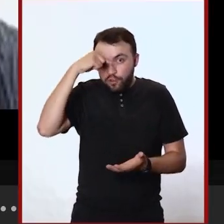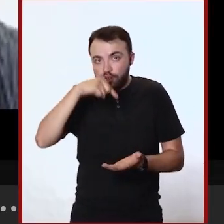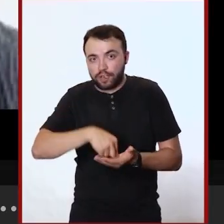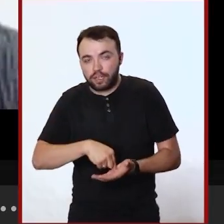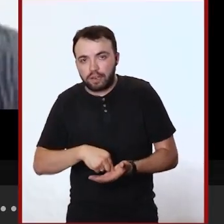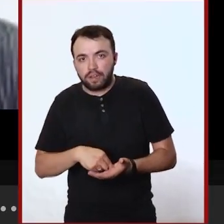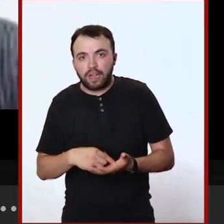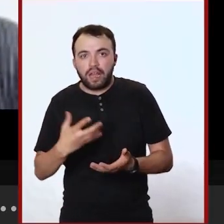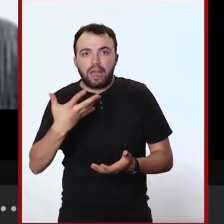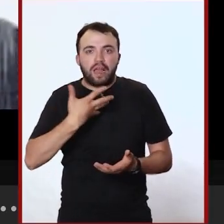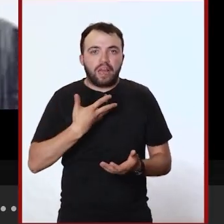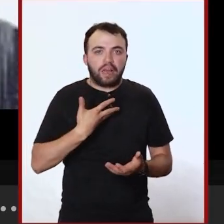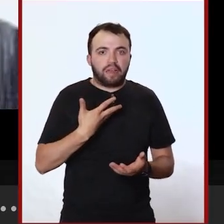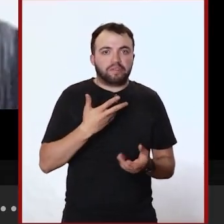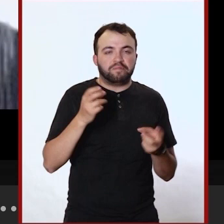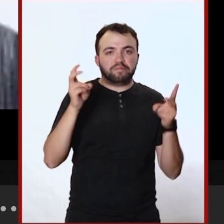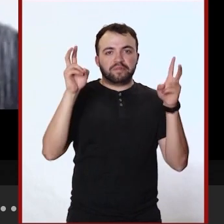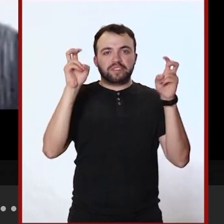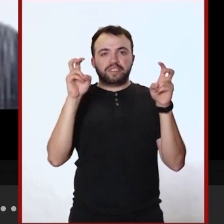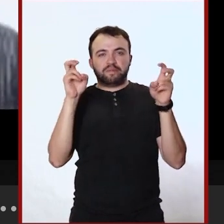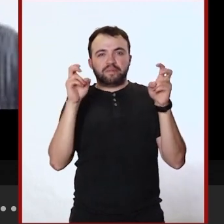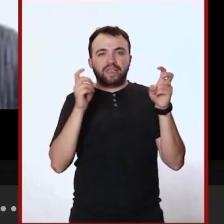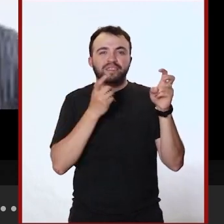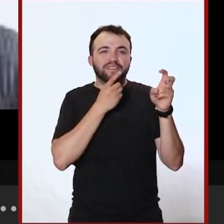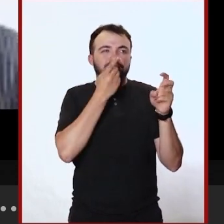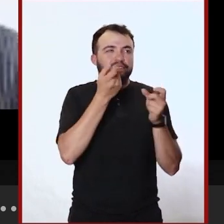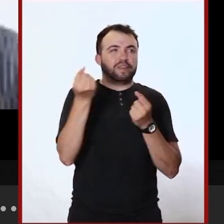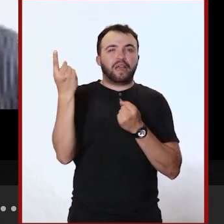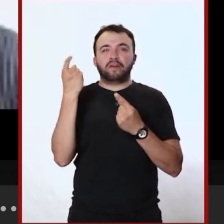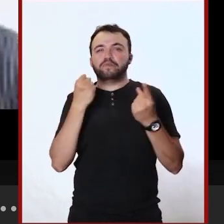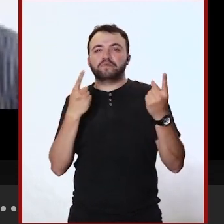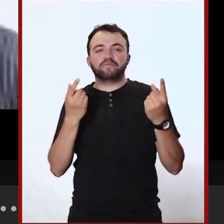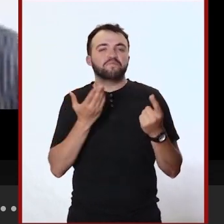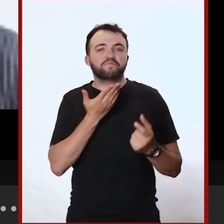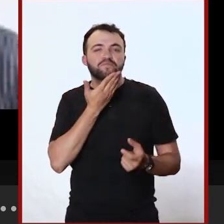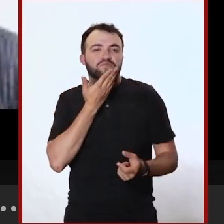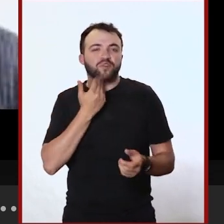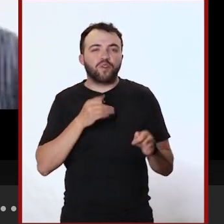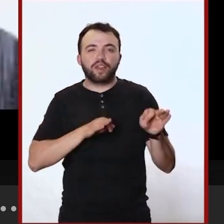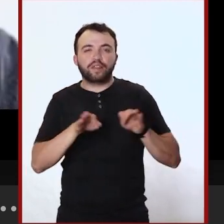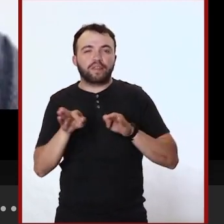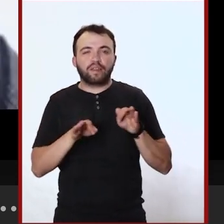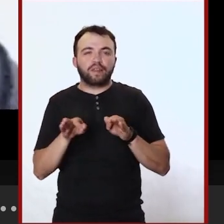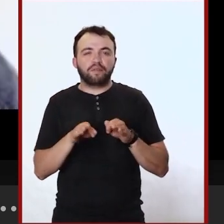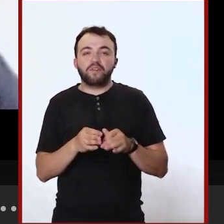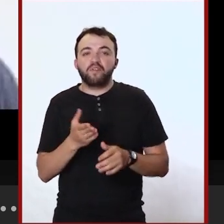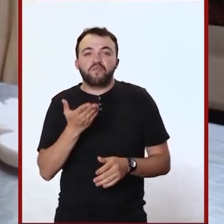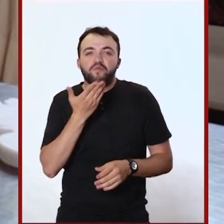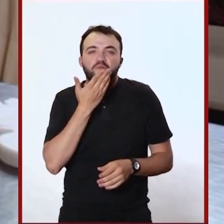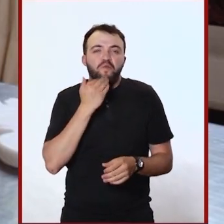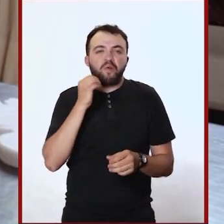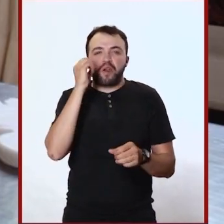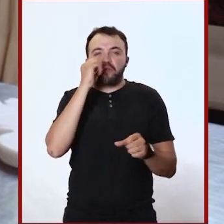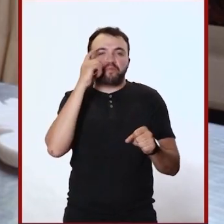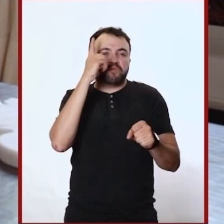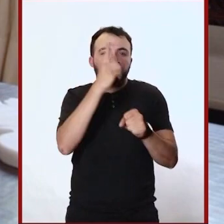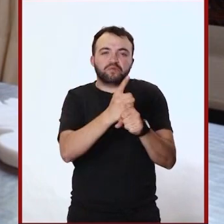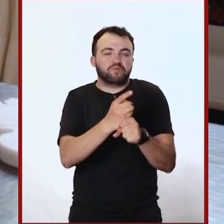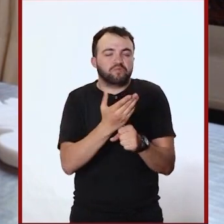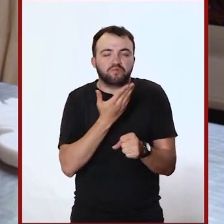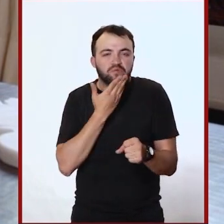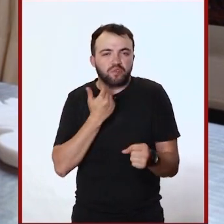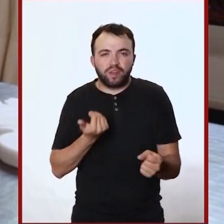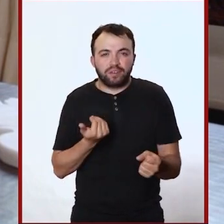hay un mito que dicen que no hay trabajo, ¿no? Muchas veces se dice que no hay trabajo, que no hay muchas oportunidades de qué